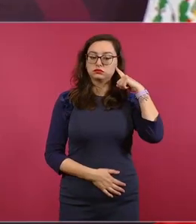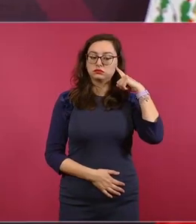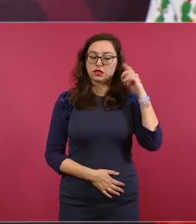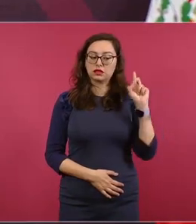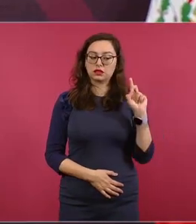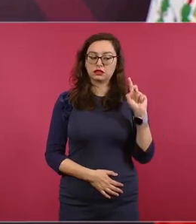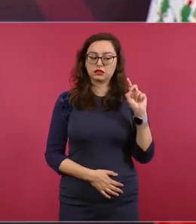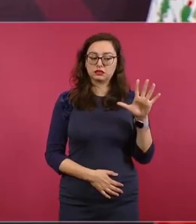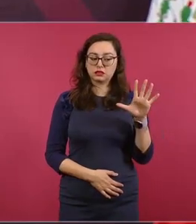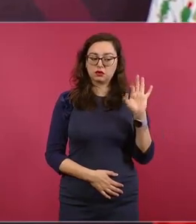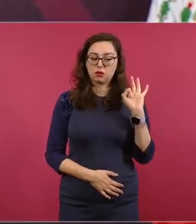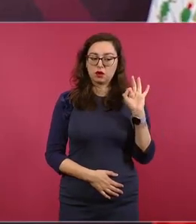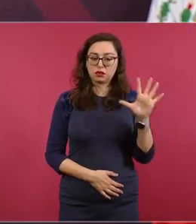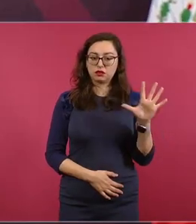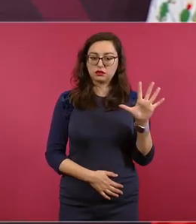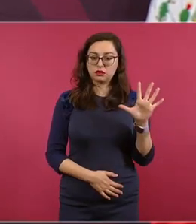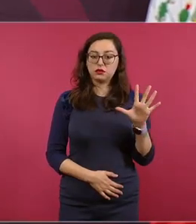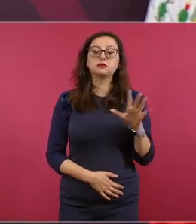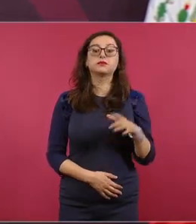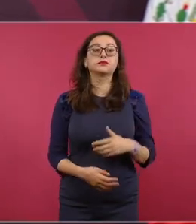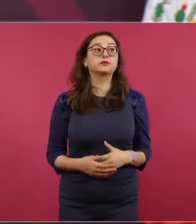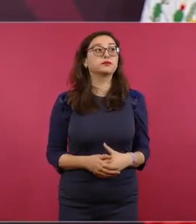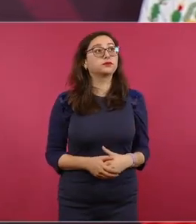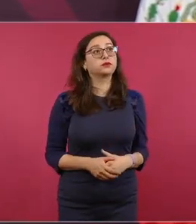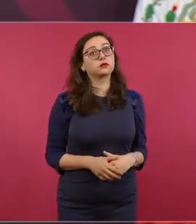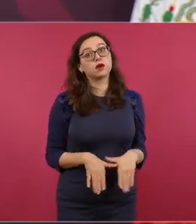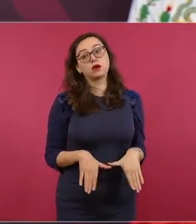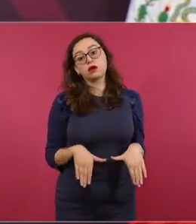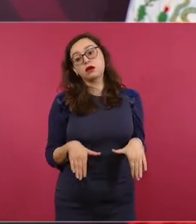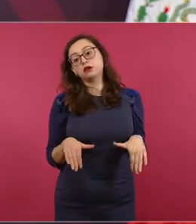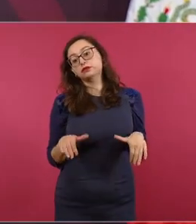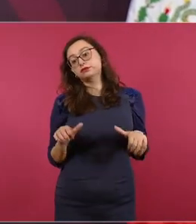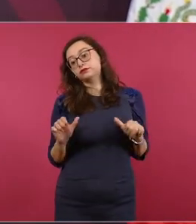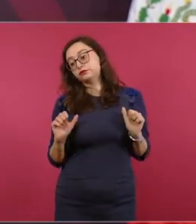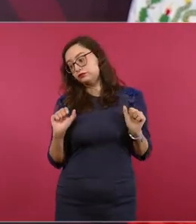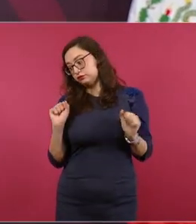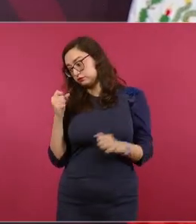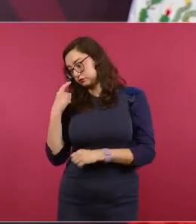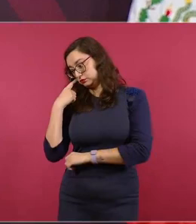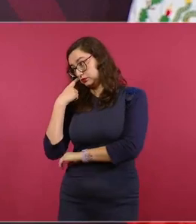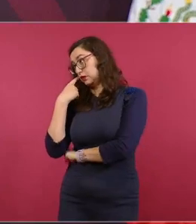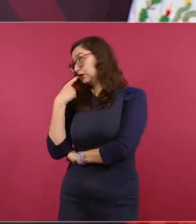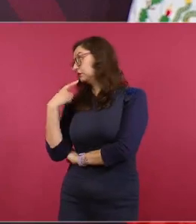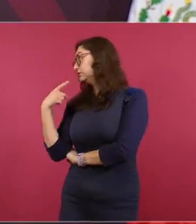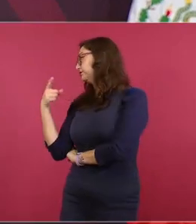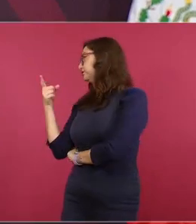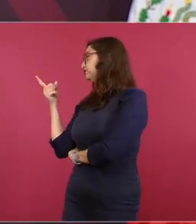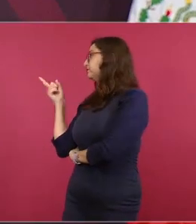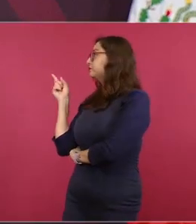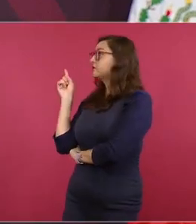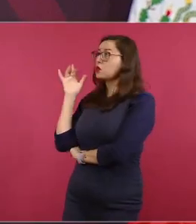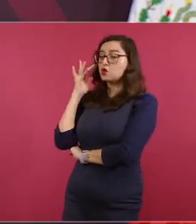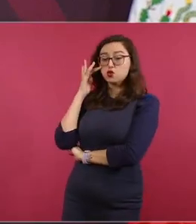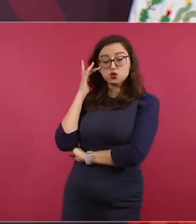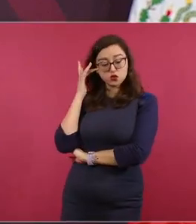35-45, todos a voltear a ver para otro lado.